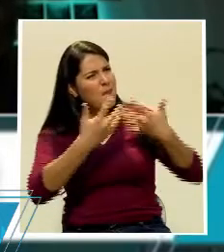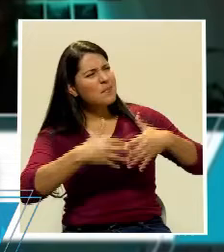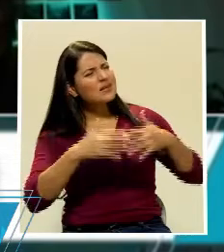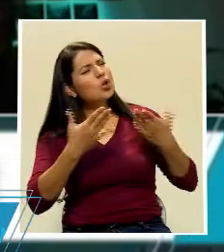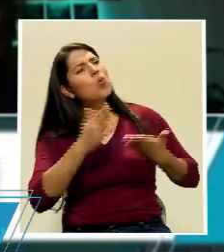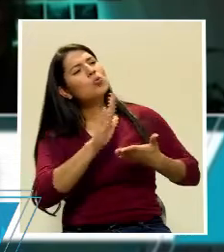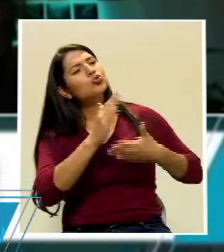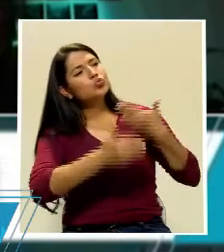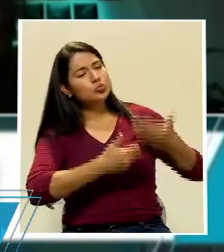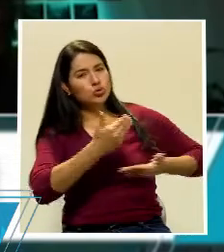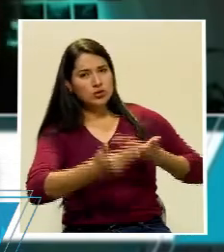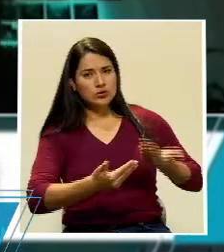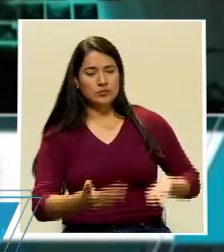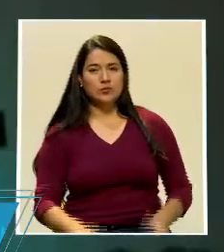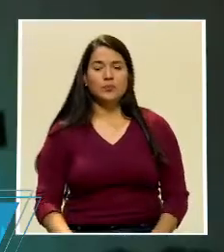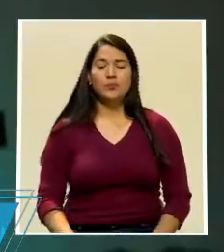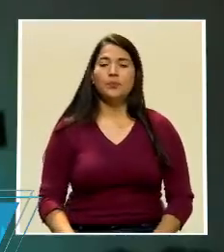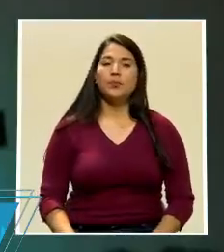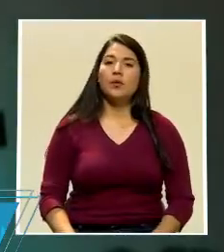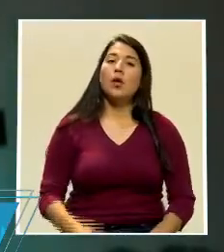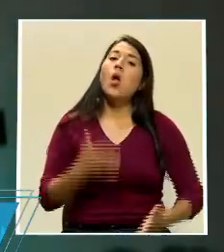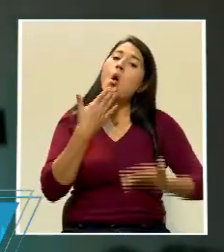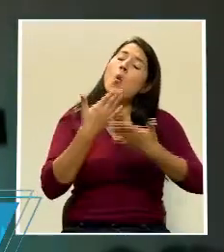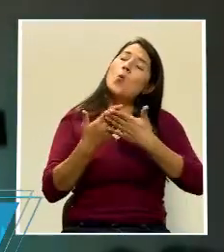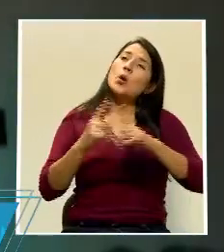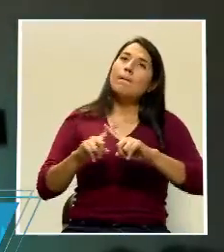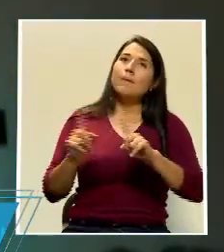proceso? Bueno, pero